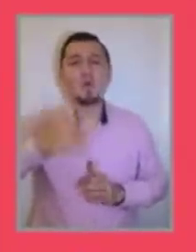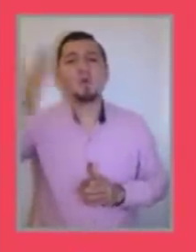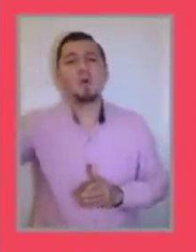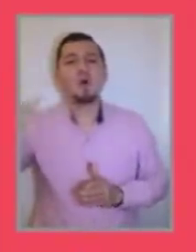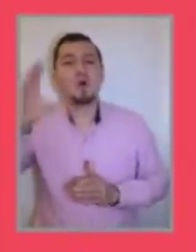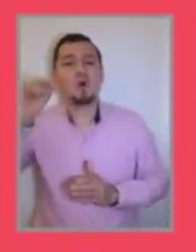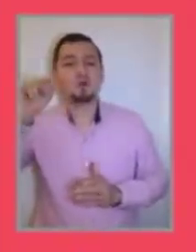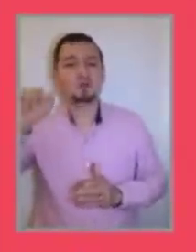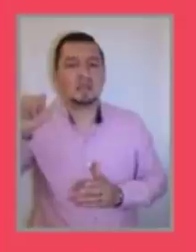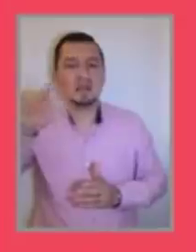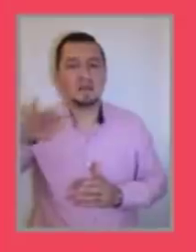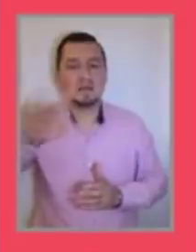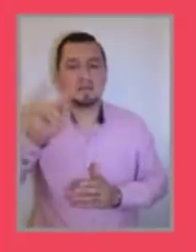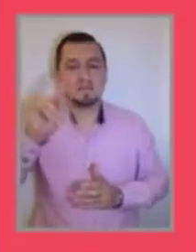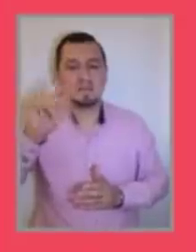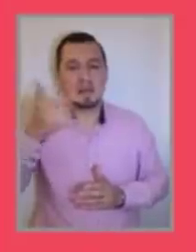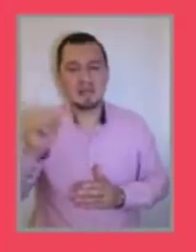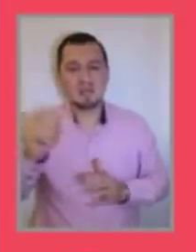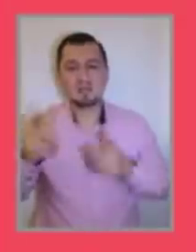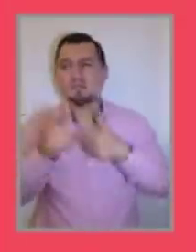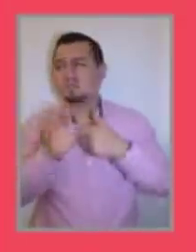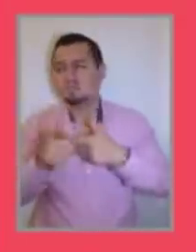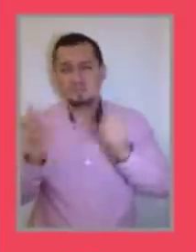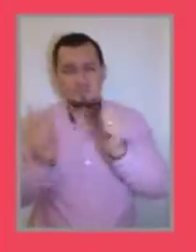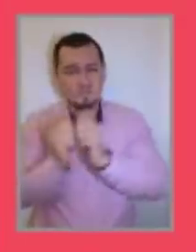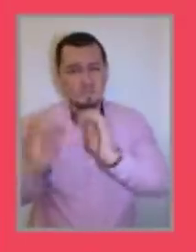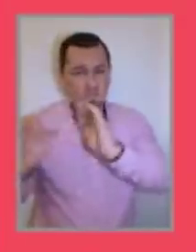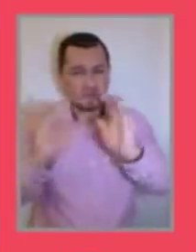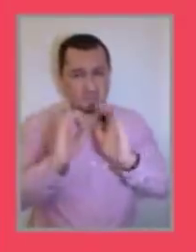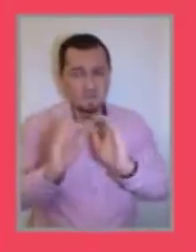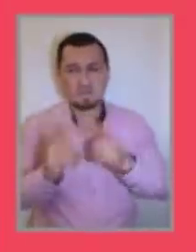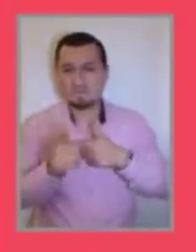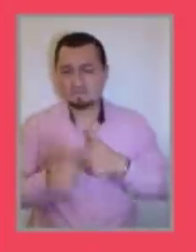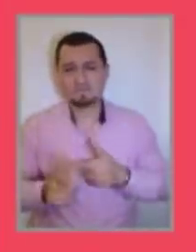Entonces, Vallarta afortunadamente estable y caminando bien.